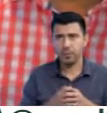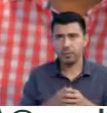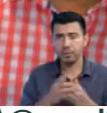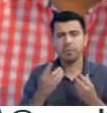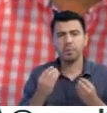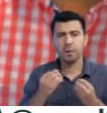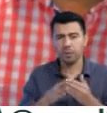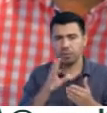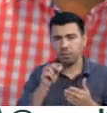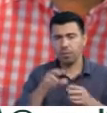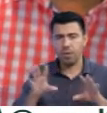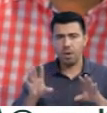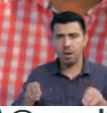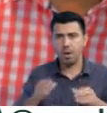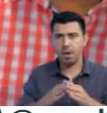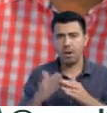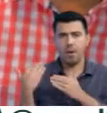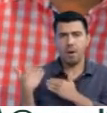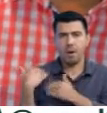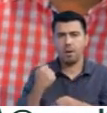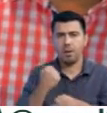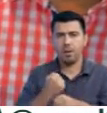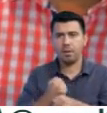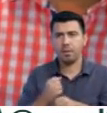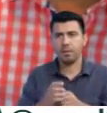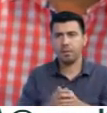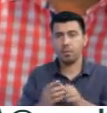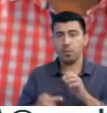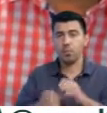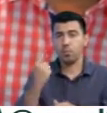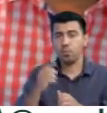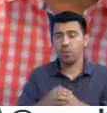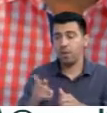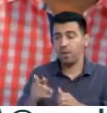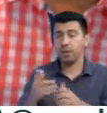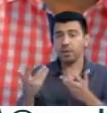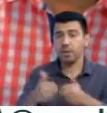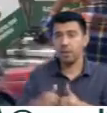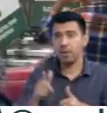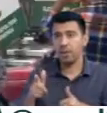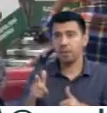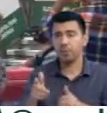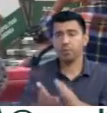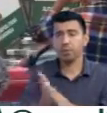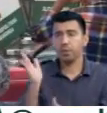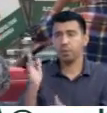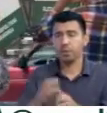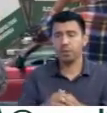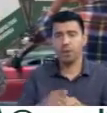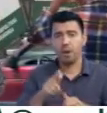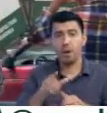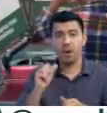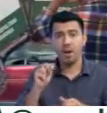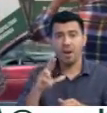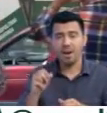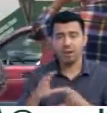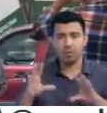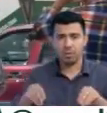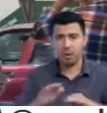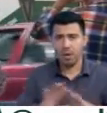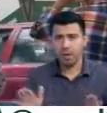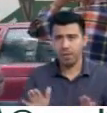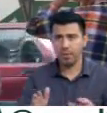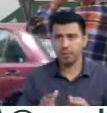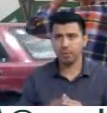los cargos, con la condición de que una vez se retire el funcionario, el cargo se acaba. Representantes de los empleados